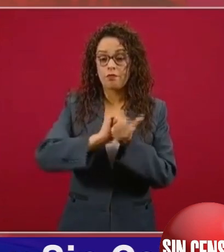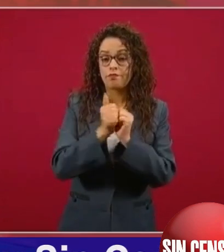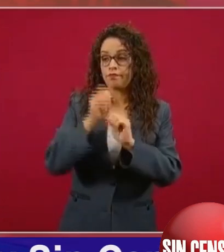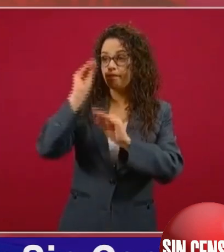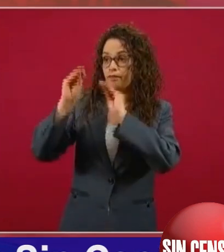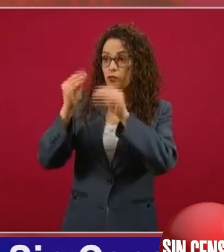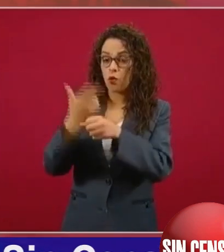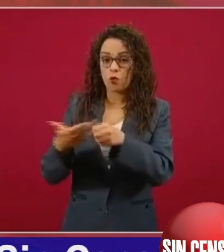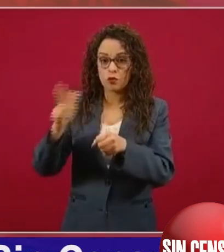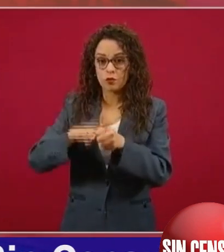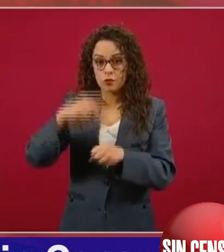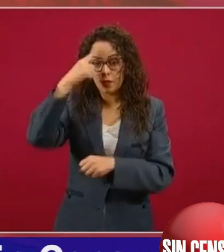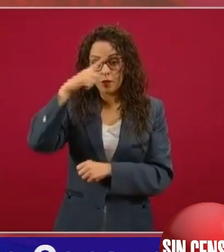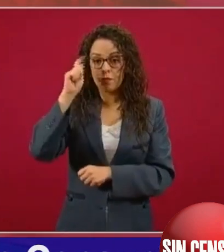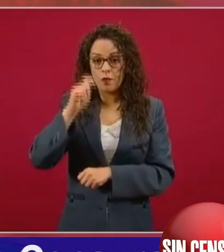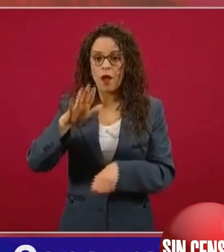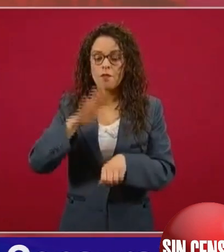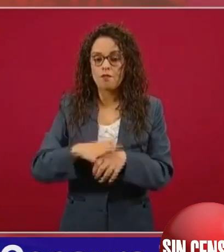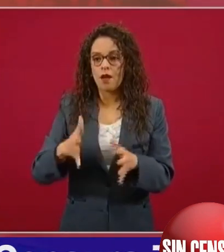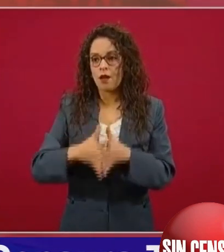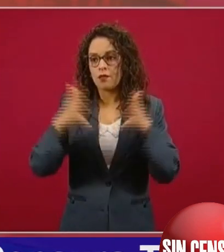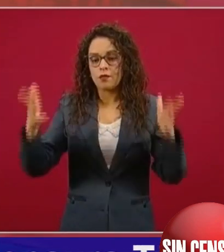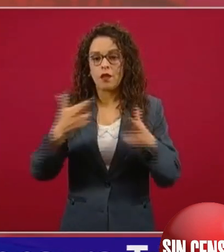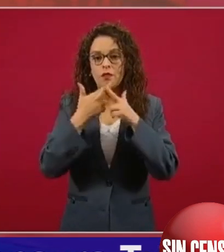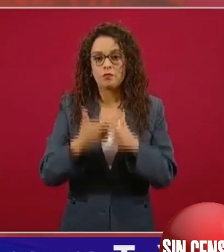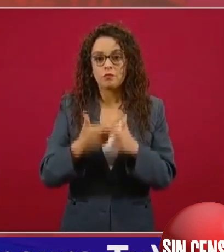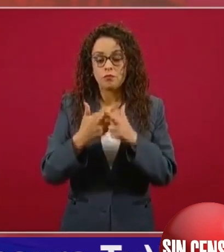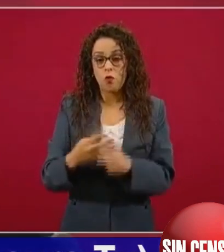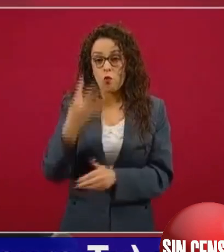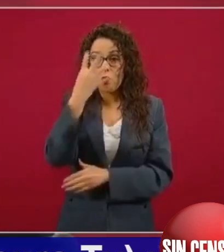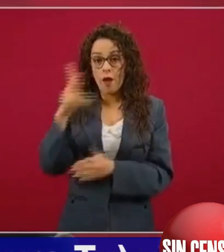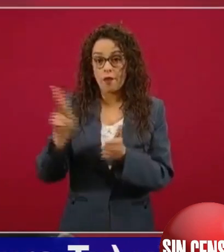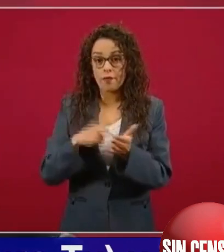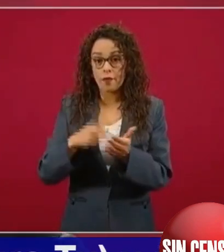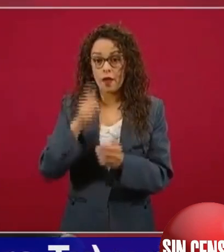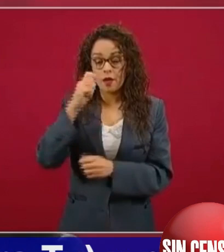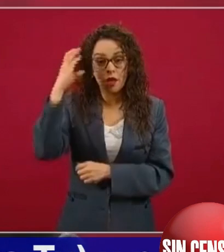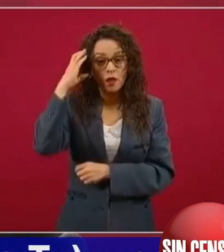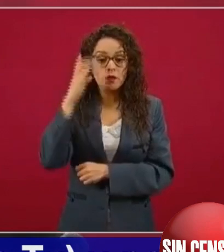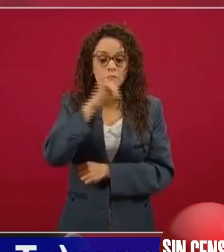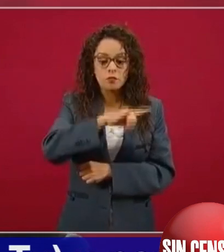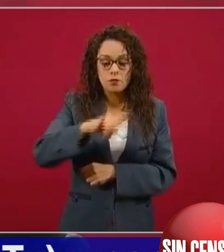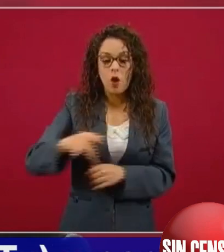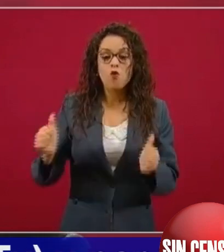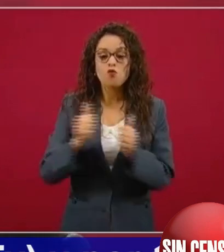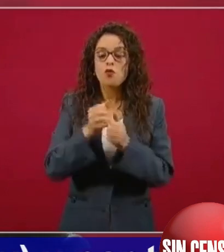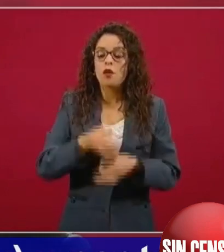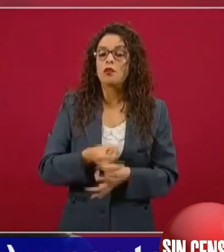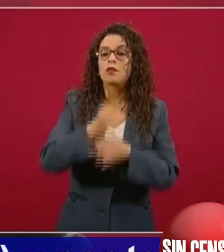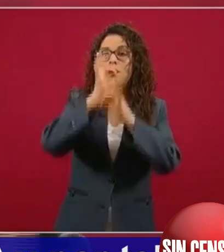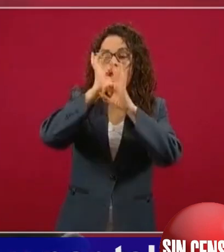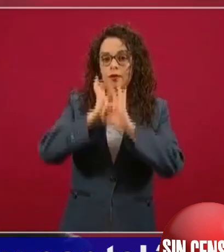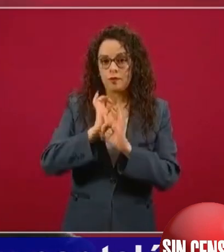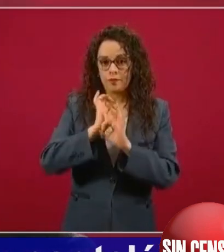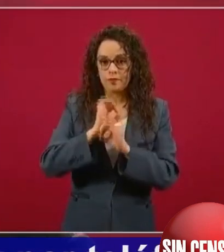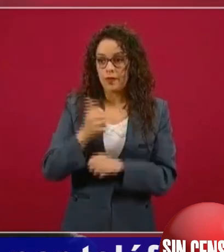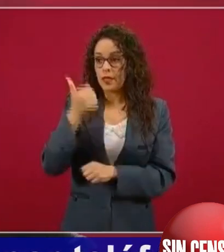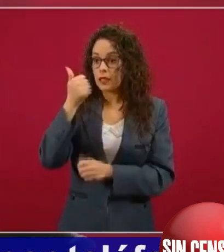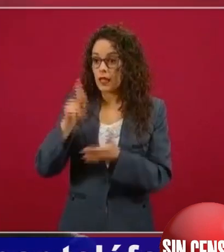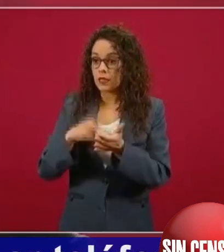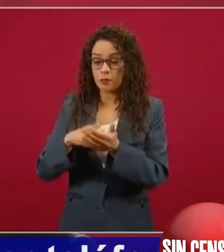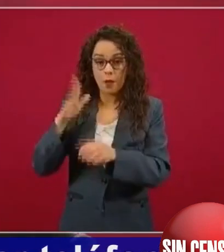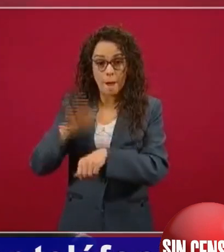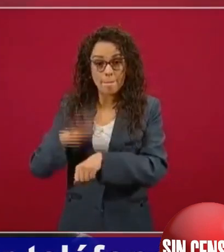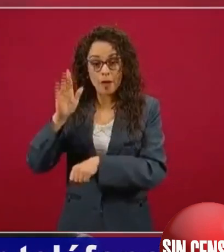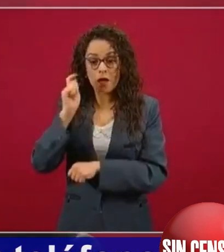para ampliar, y logramos ampliar más de 4 veces las camas con ventilador, más de 6 veces las camas de